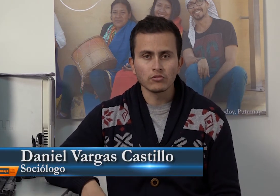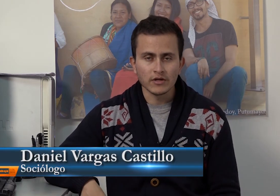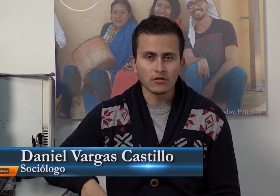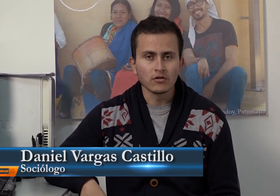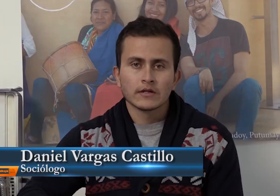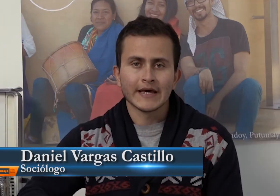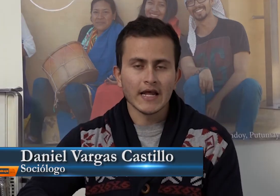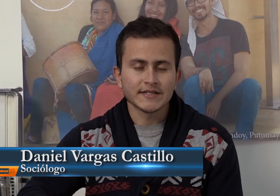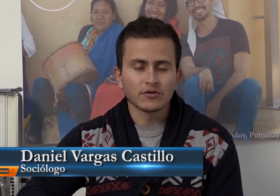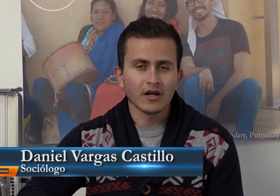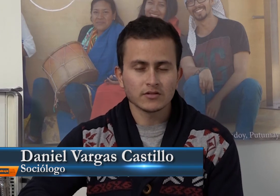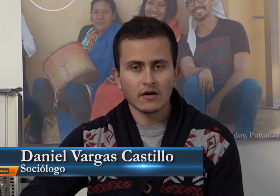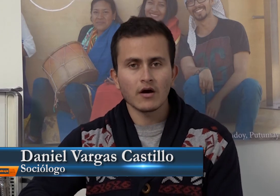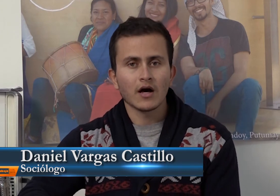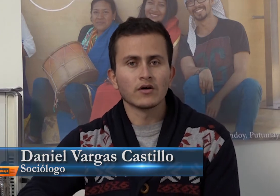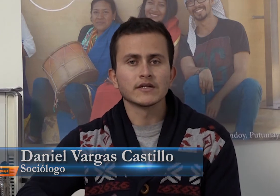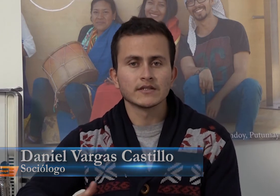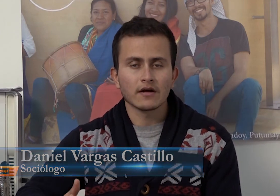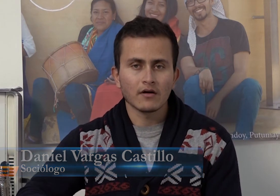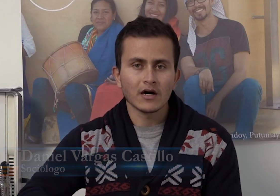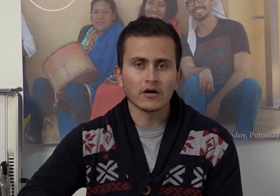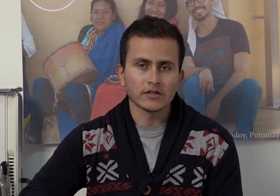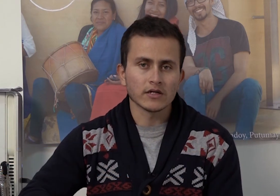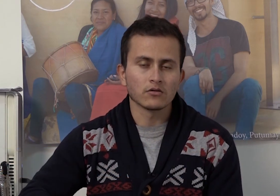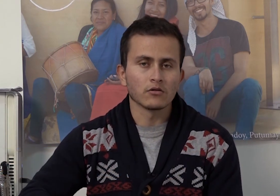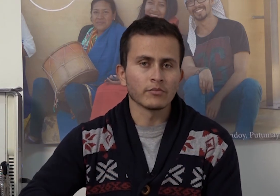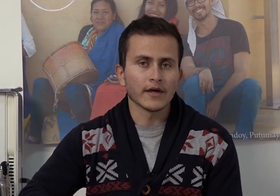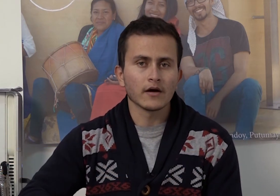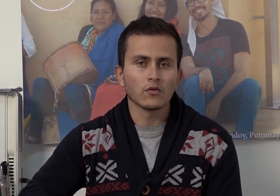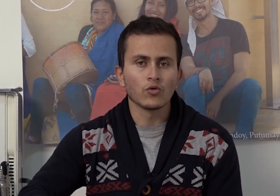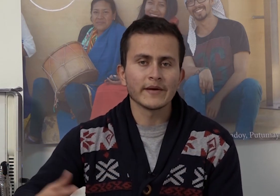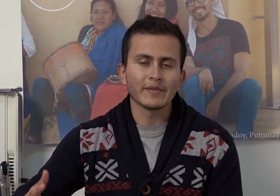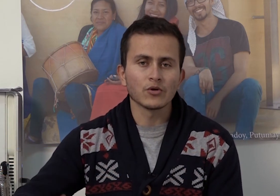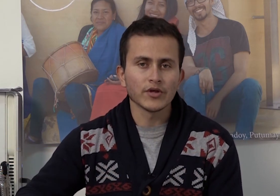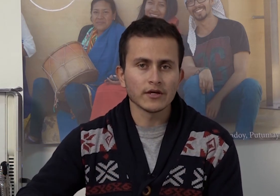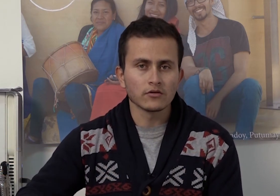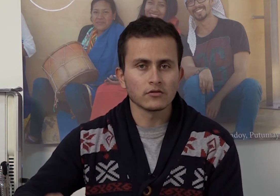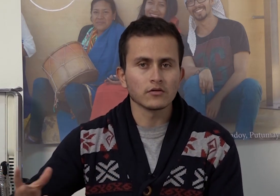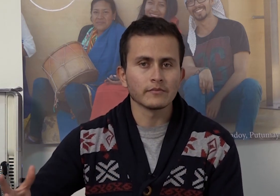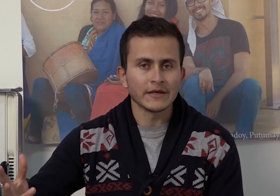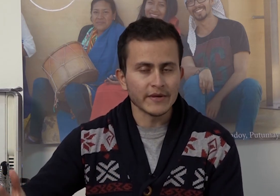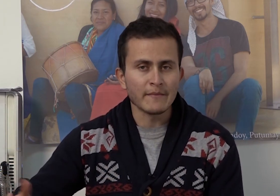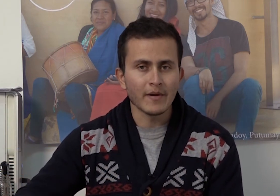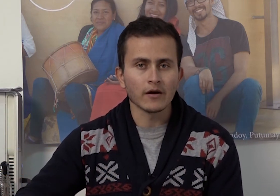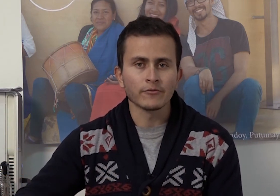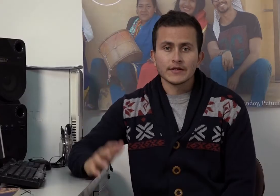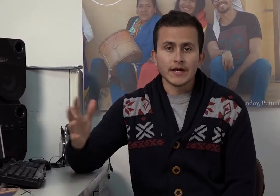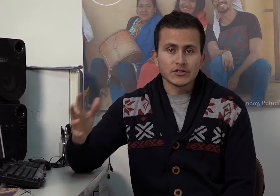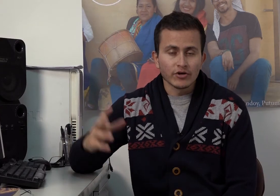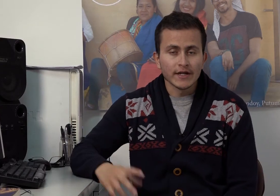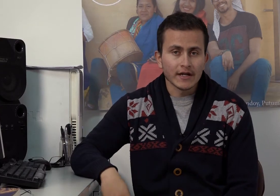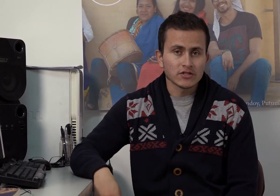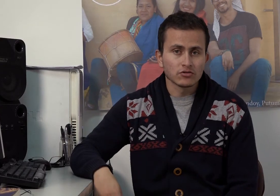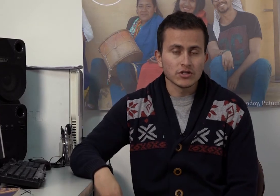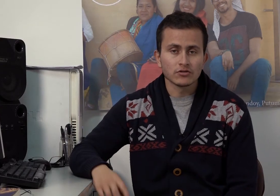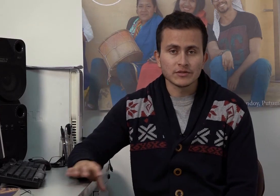modelo económico que le asegure a los trabajadores y trabajadoras de Colombia un empleo digno y bien pago, y